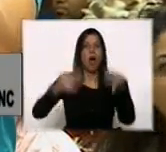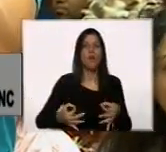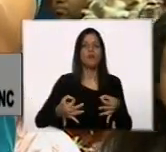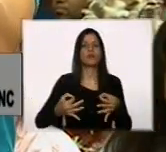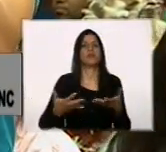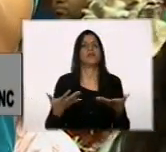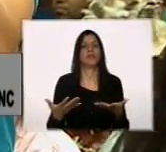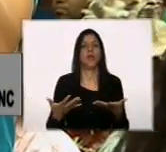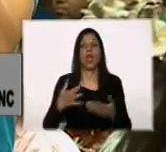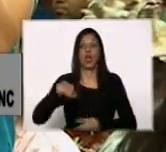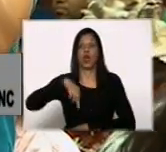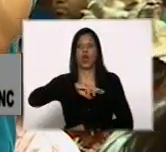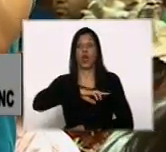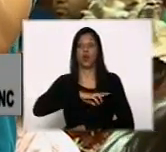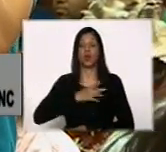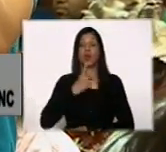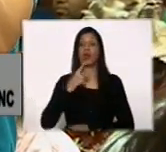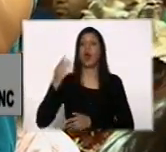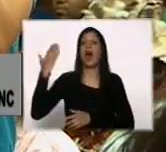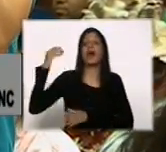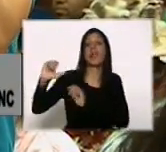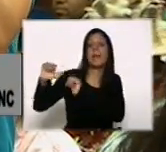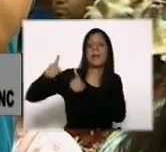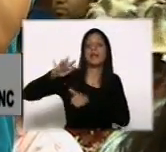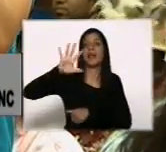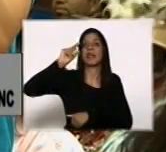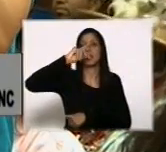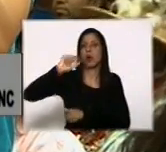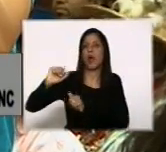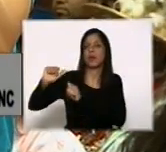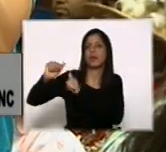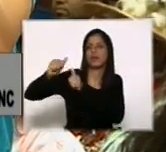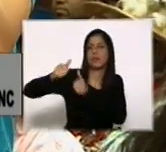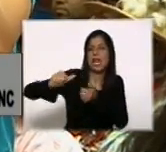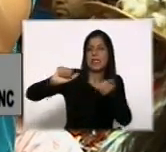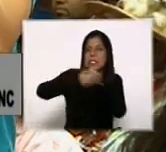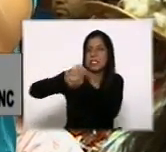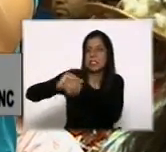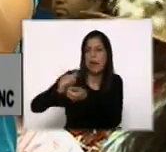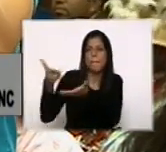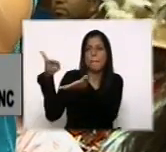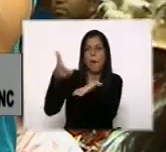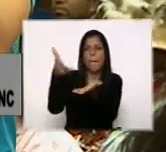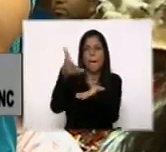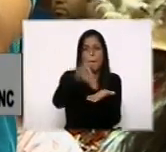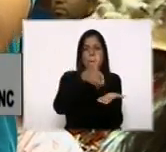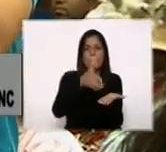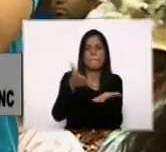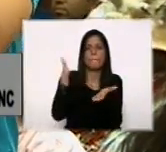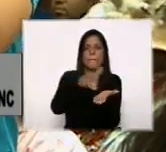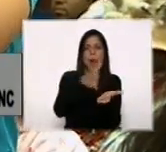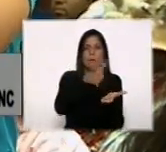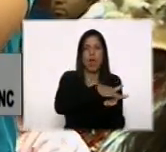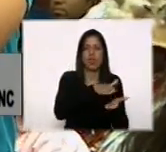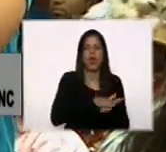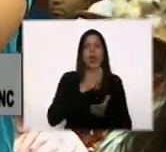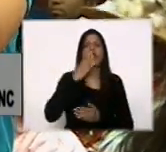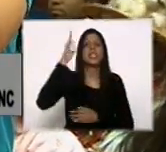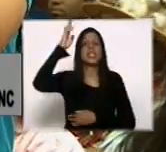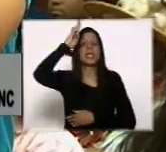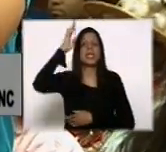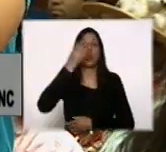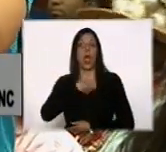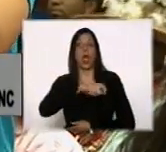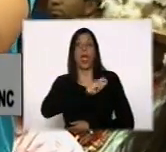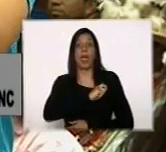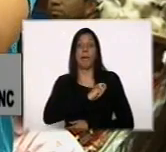que nosotros iniciamos hace 500 años. Nos exterminaron a nuestros aborígenes y creyeron ellos, los europeos que hoy